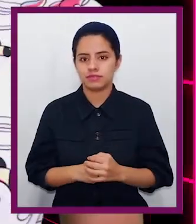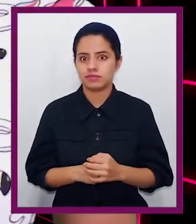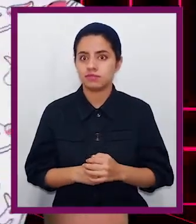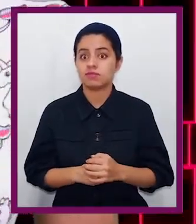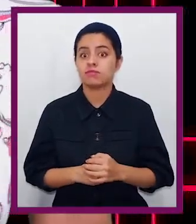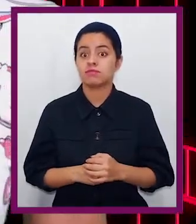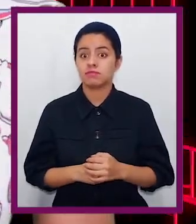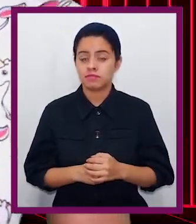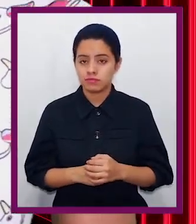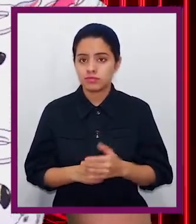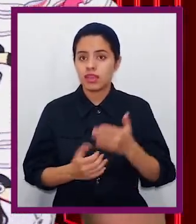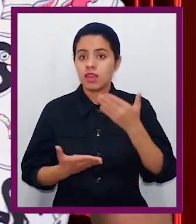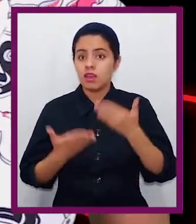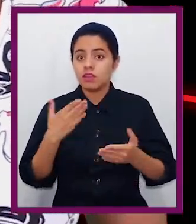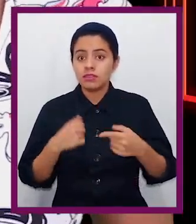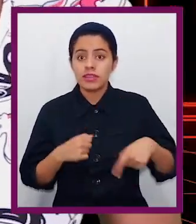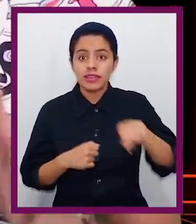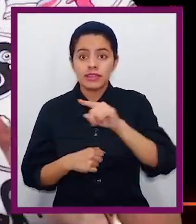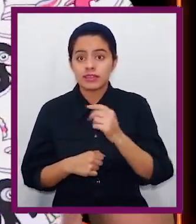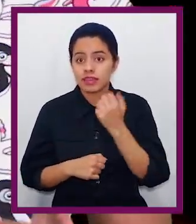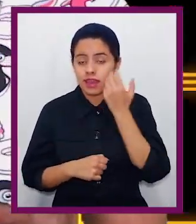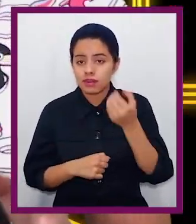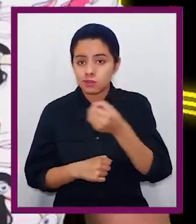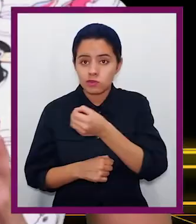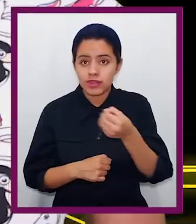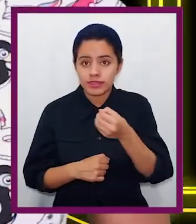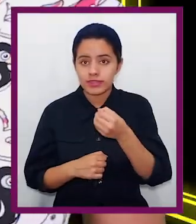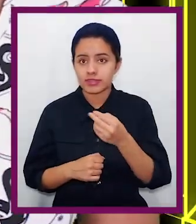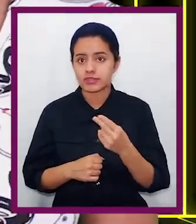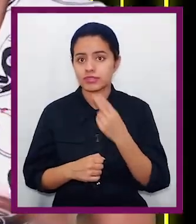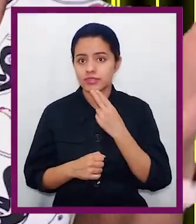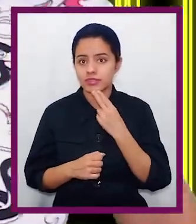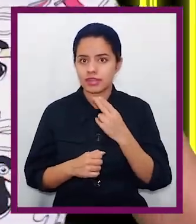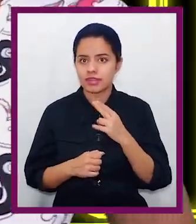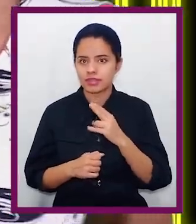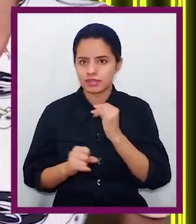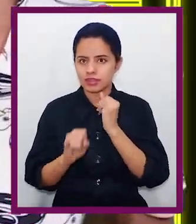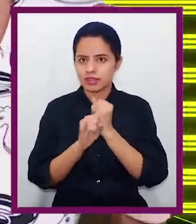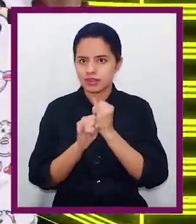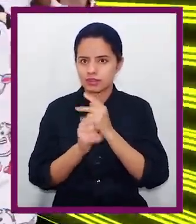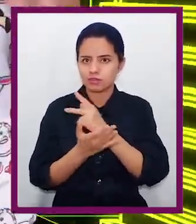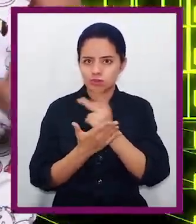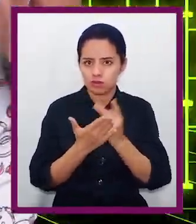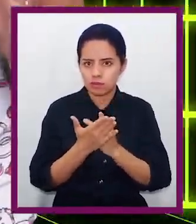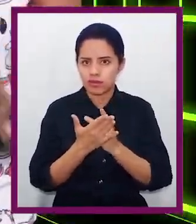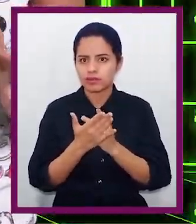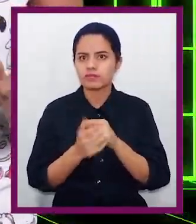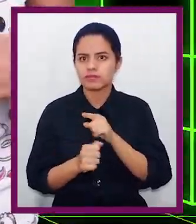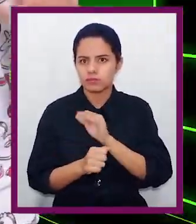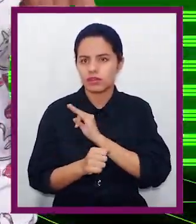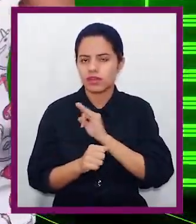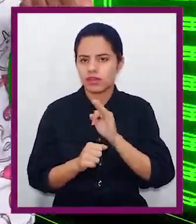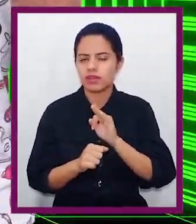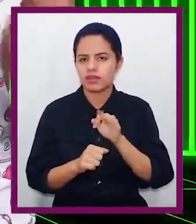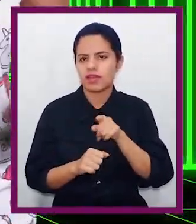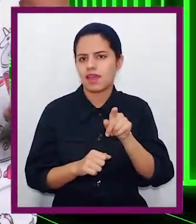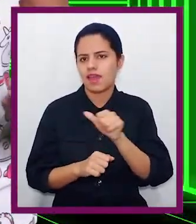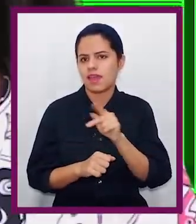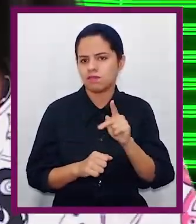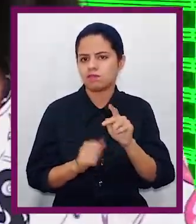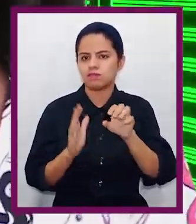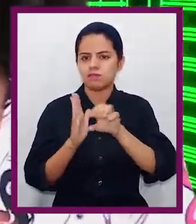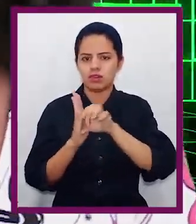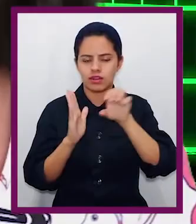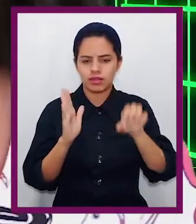¡Órale! Pues yo sé que ahora, si quieres organizar a los usuarios de redes sociales y organizar la protesta, se pueden utilizar plataformas